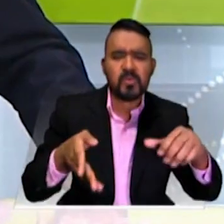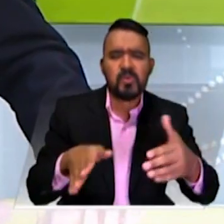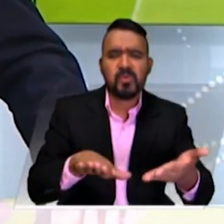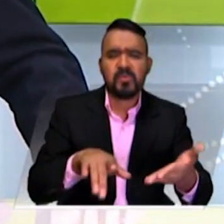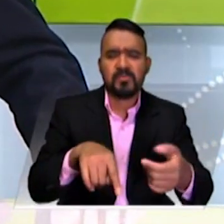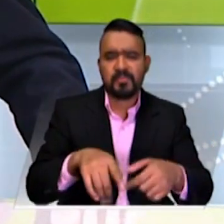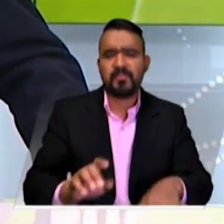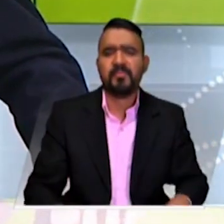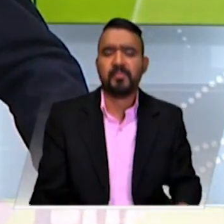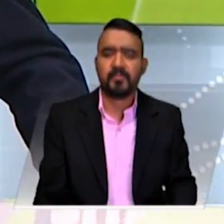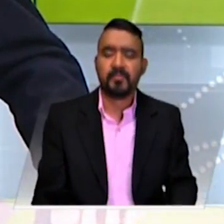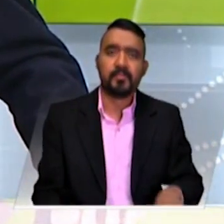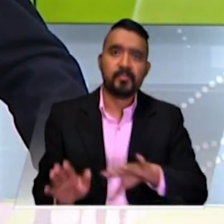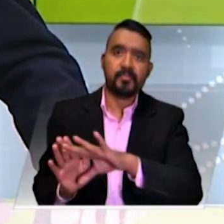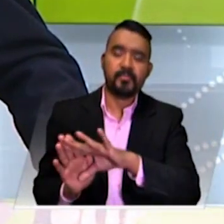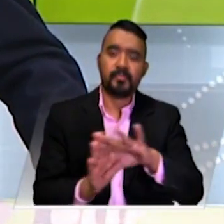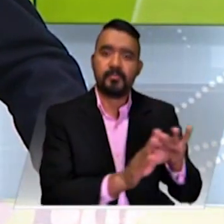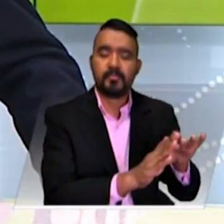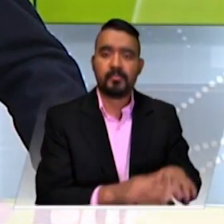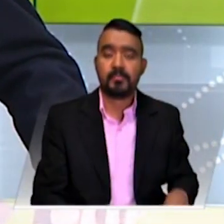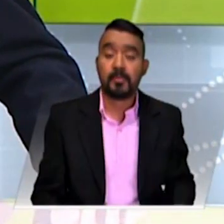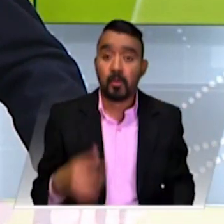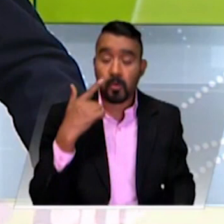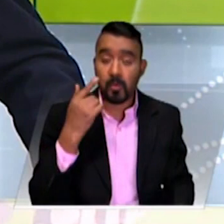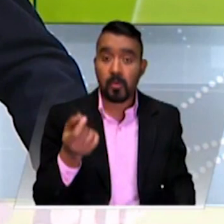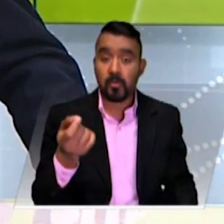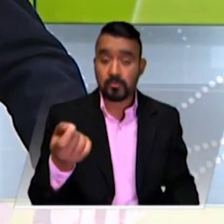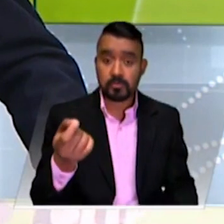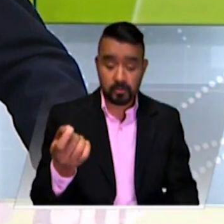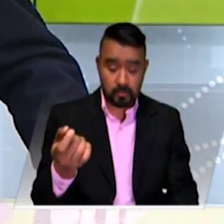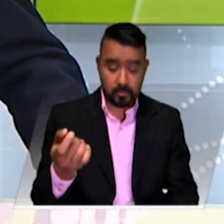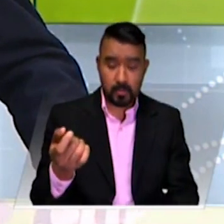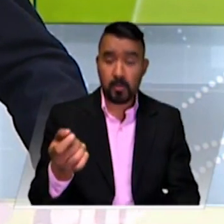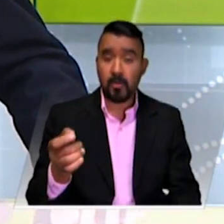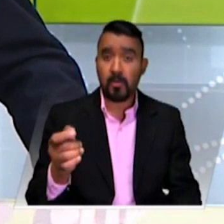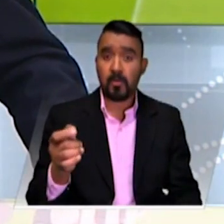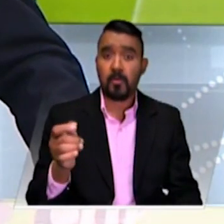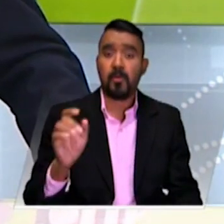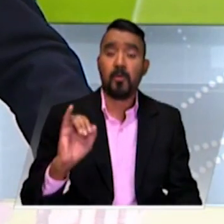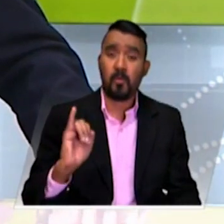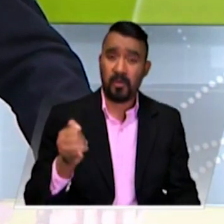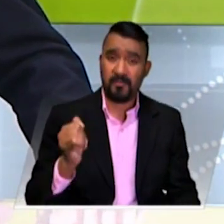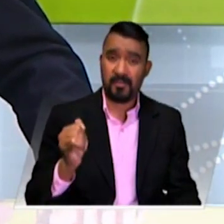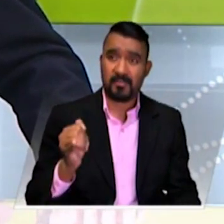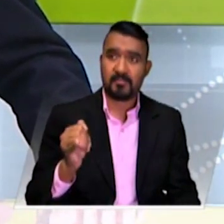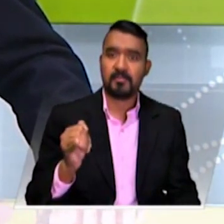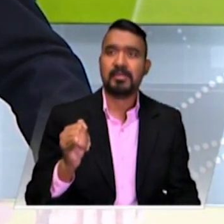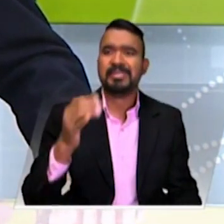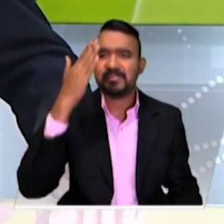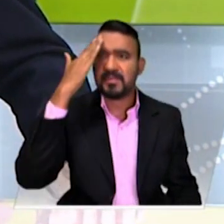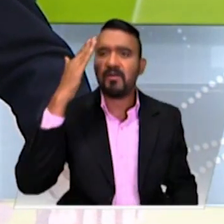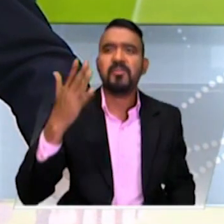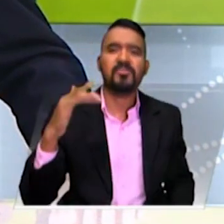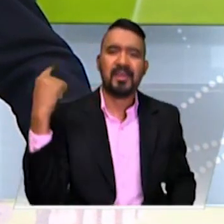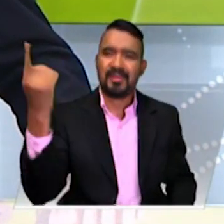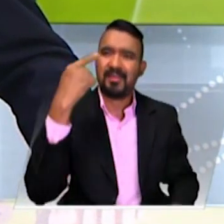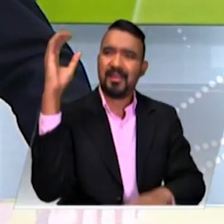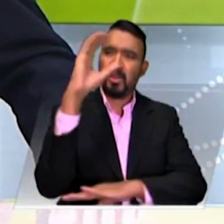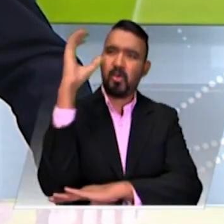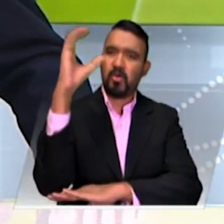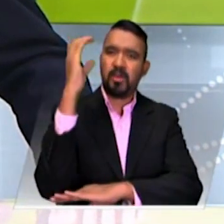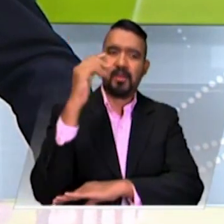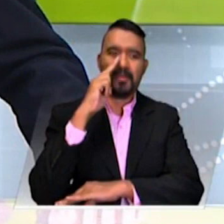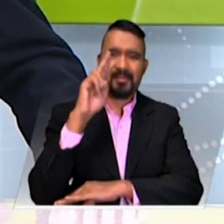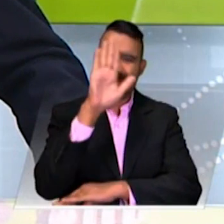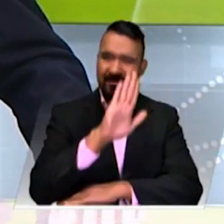Y a prepararse, porque el próximo jueves 22 de octubre a las 9 de la mañana se realizará el simulacro nacional que por cuenta de la pandemia